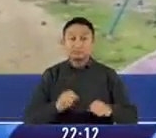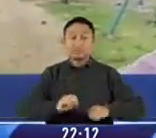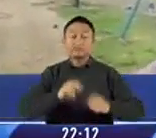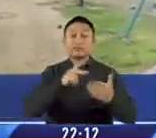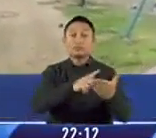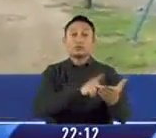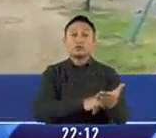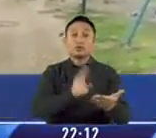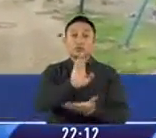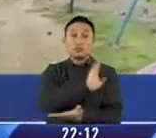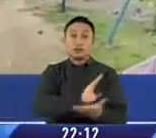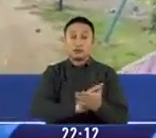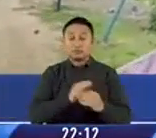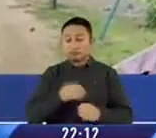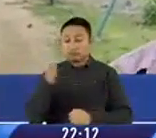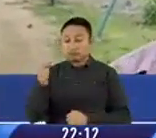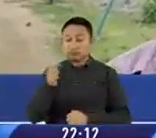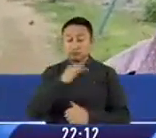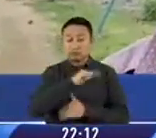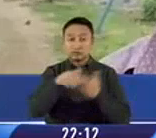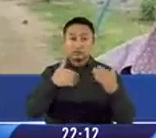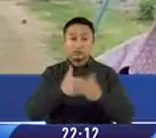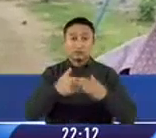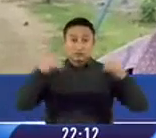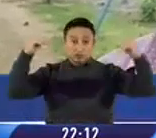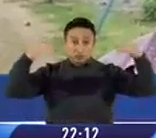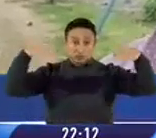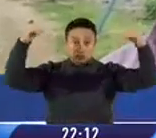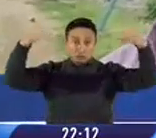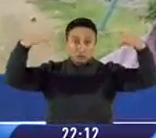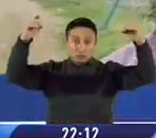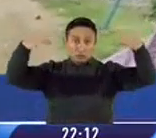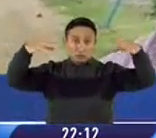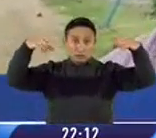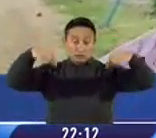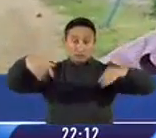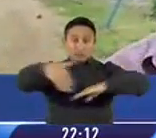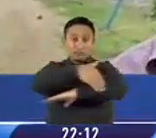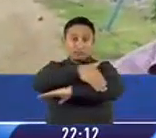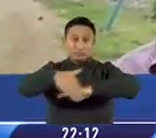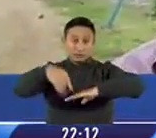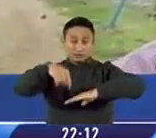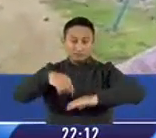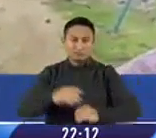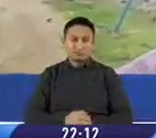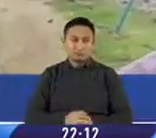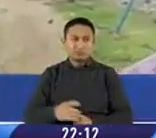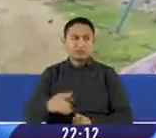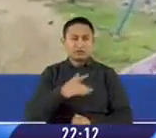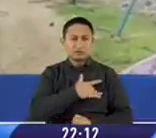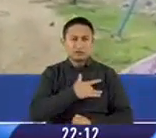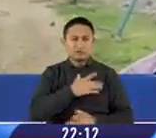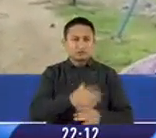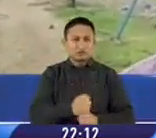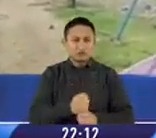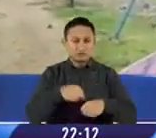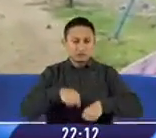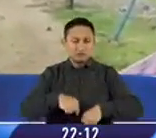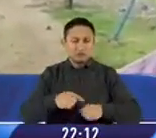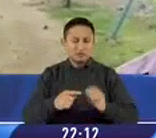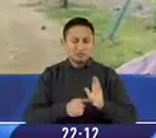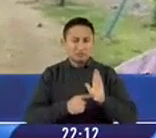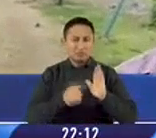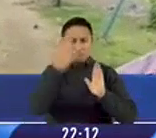de barrio en barrio, iluminando todo lo que es las calles, todo lo que son las veredas, para así darle un buen realce, una buena